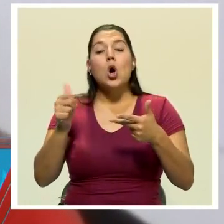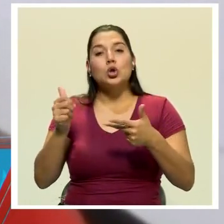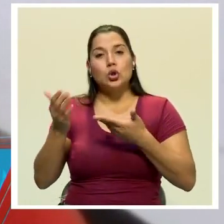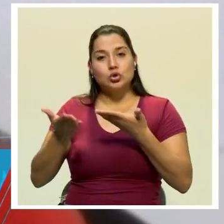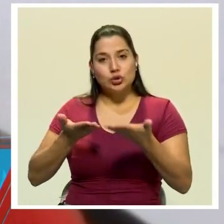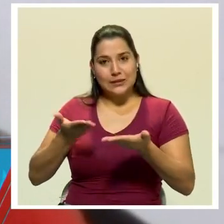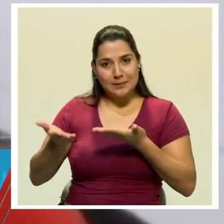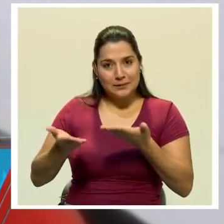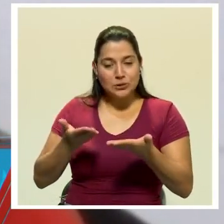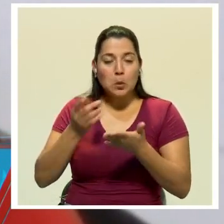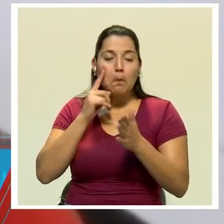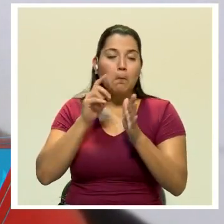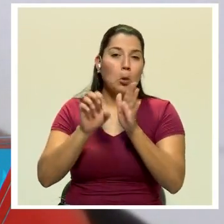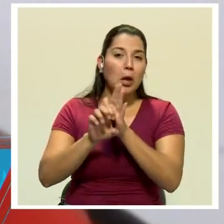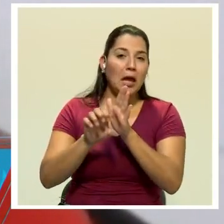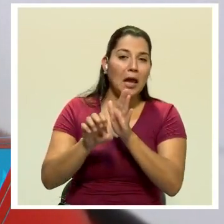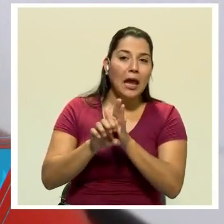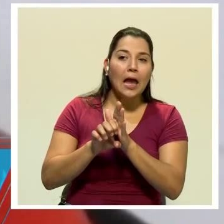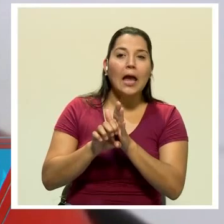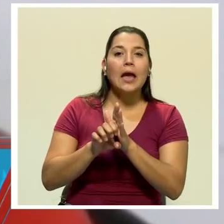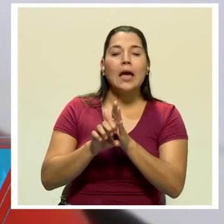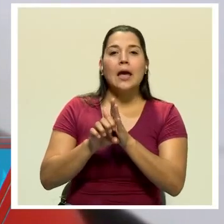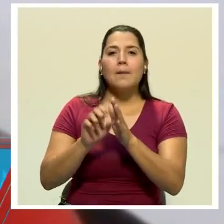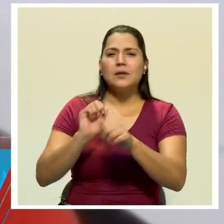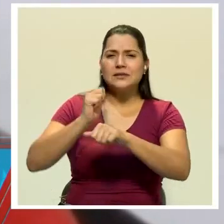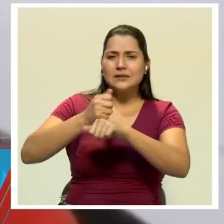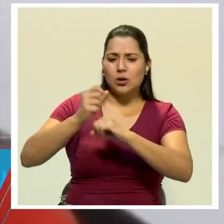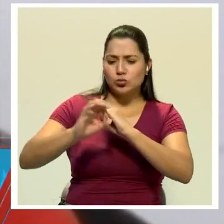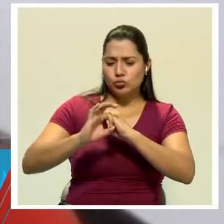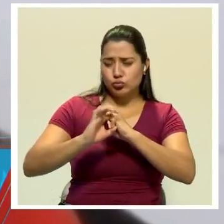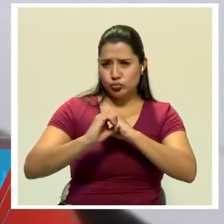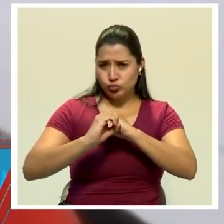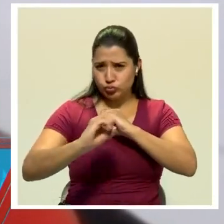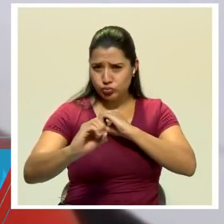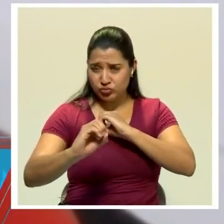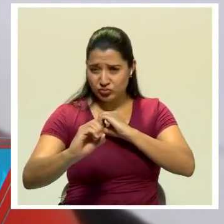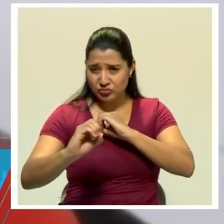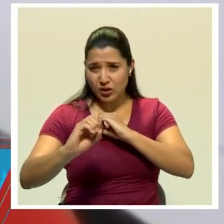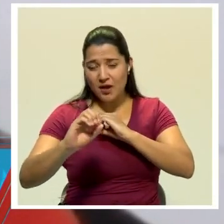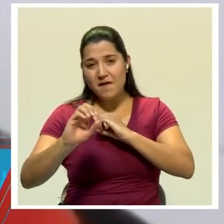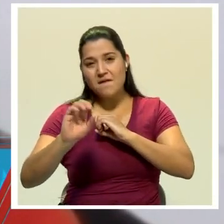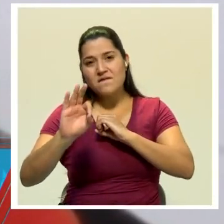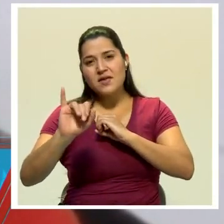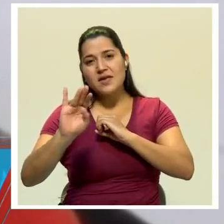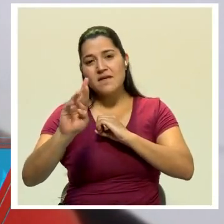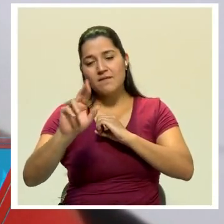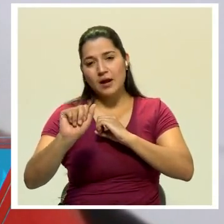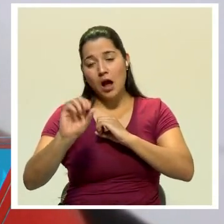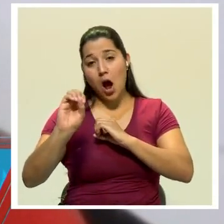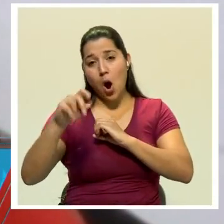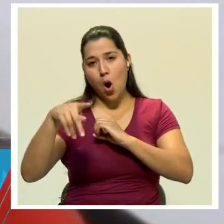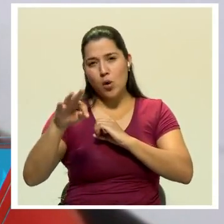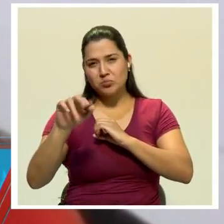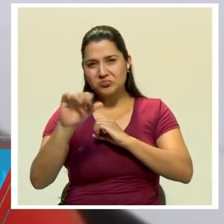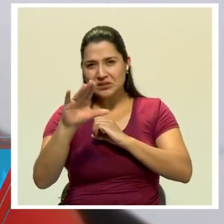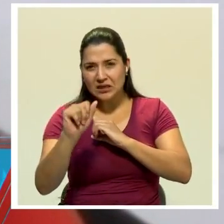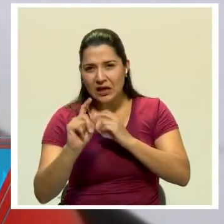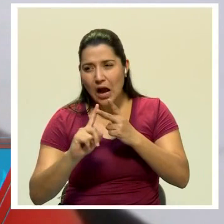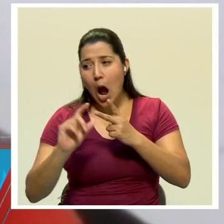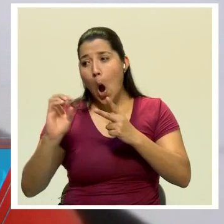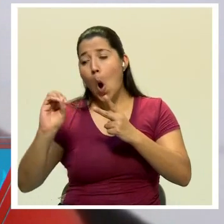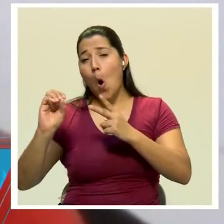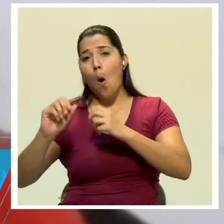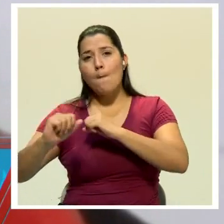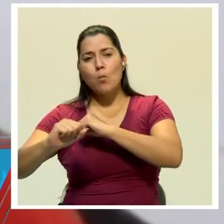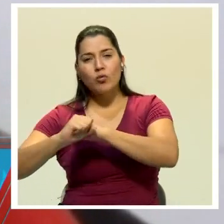que son, por ejemplo, cableado de fibra óptica debajo de la línea, que son materia publicidad, que son algunas otras